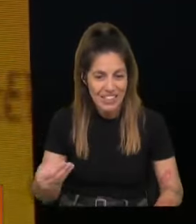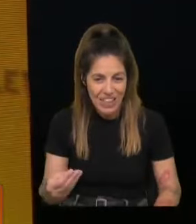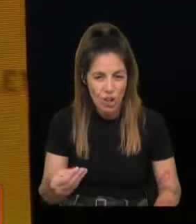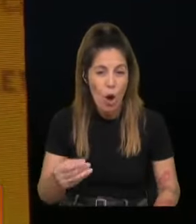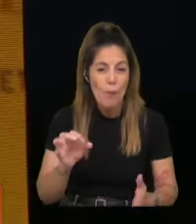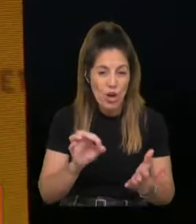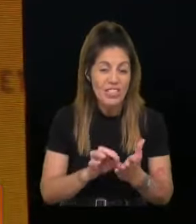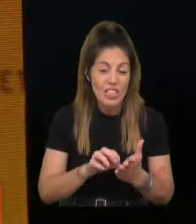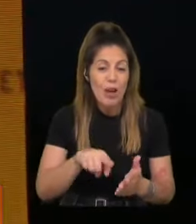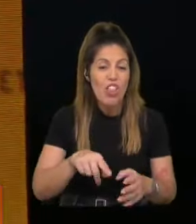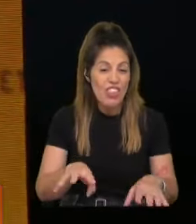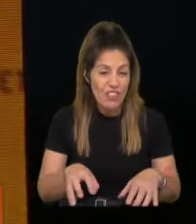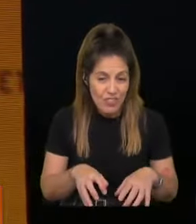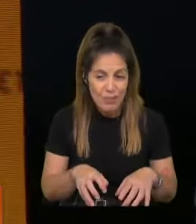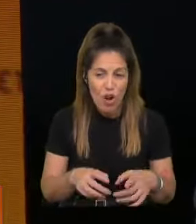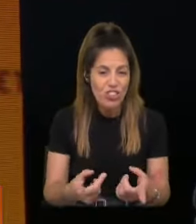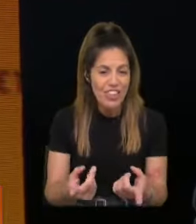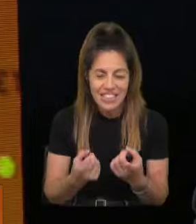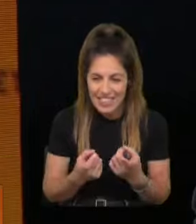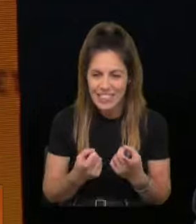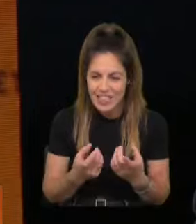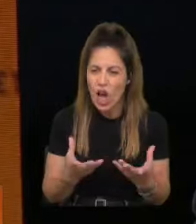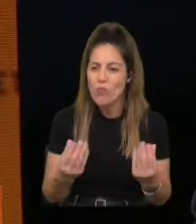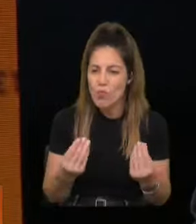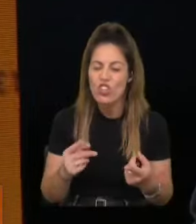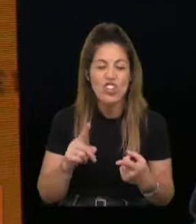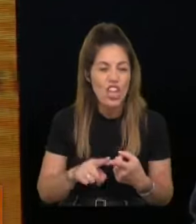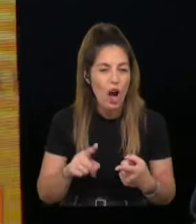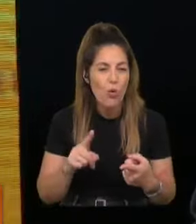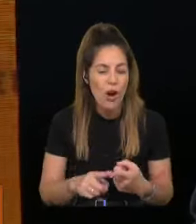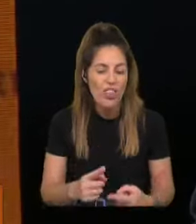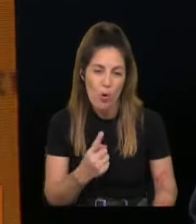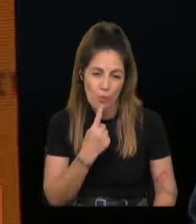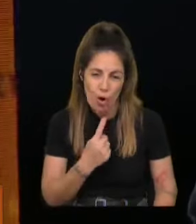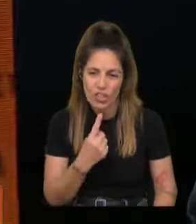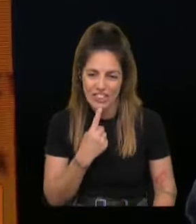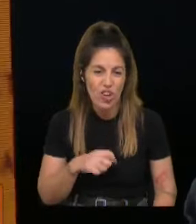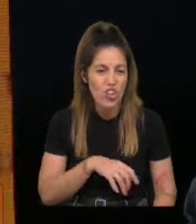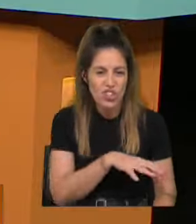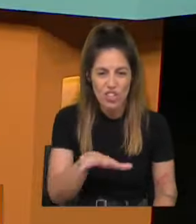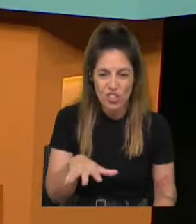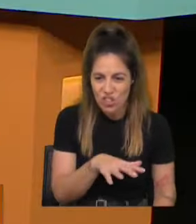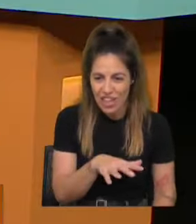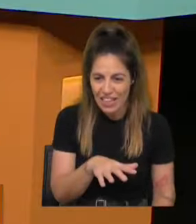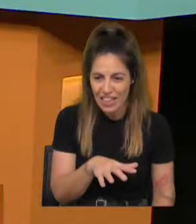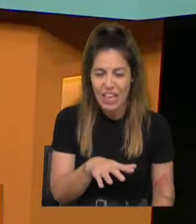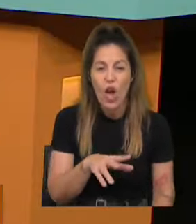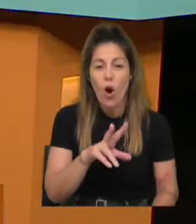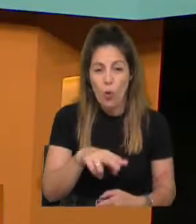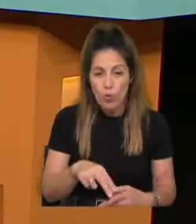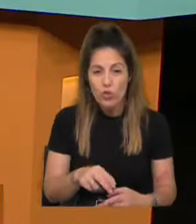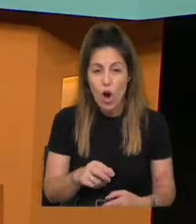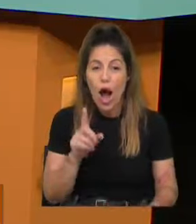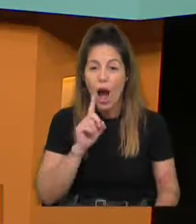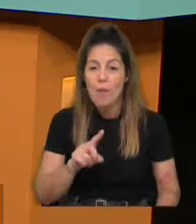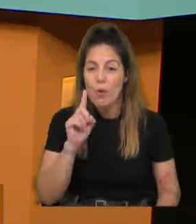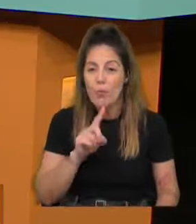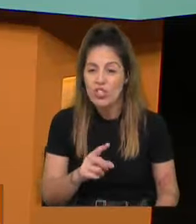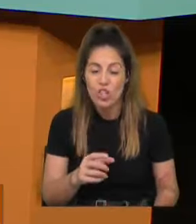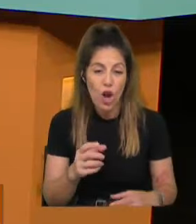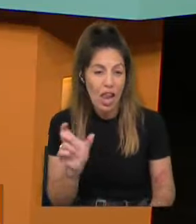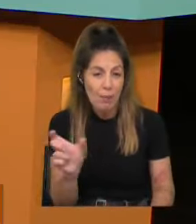sistema en el que vivimos necesitan de muchos consensos políticos y sociales y uso a propósito la palabra político en el buen